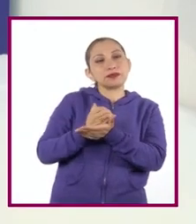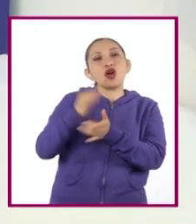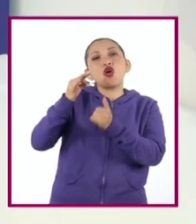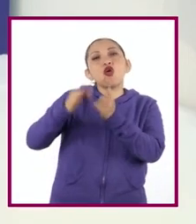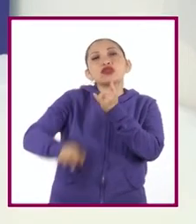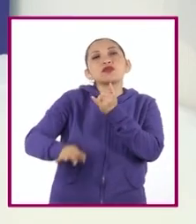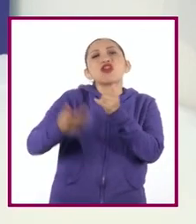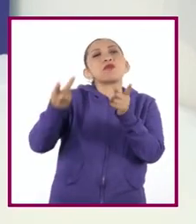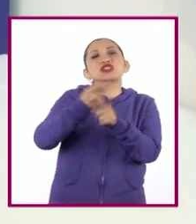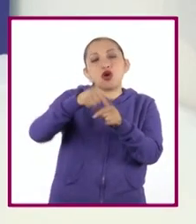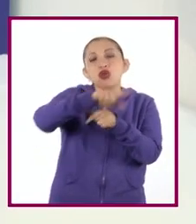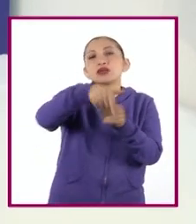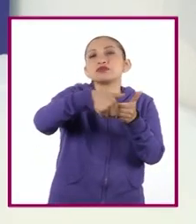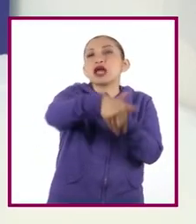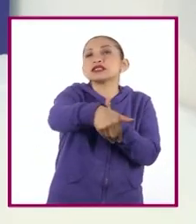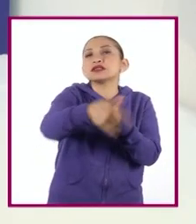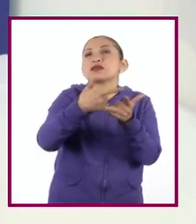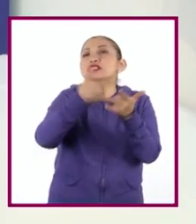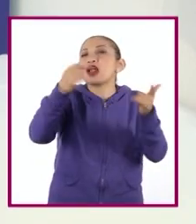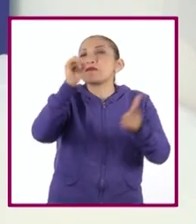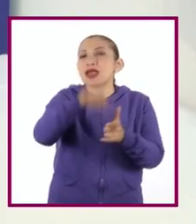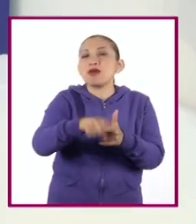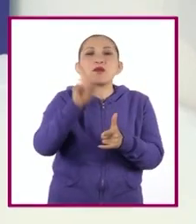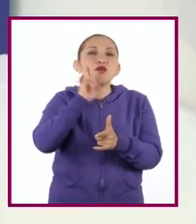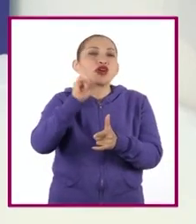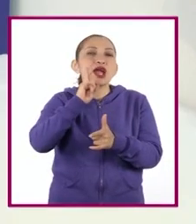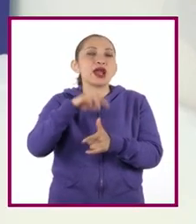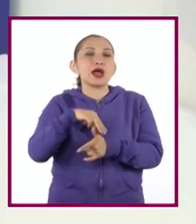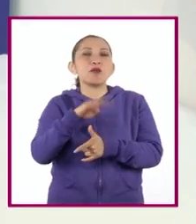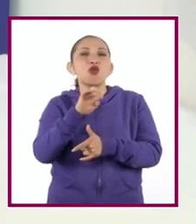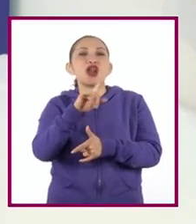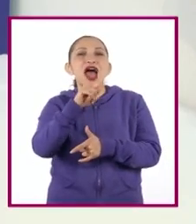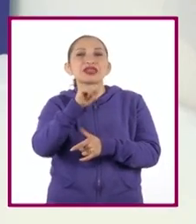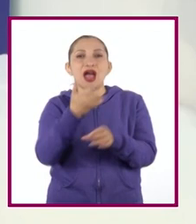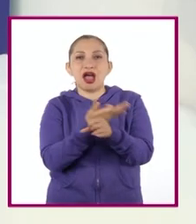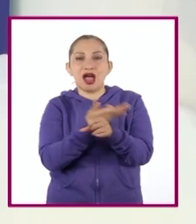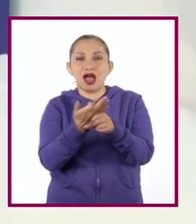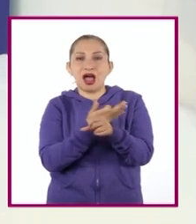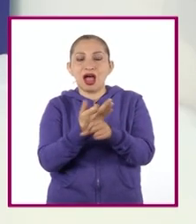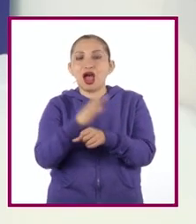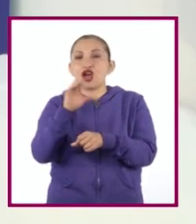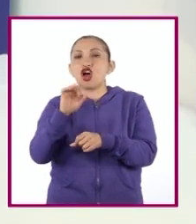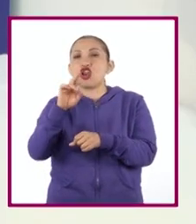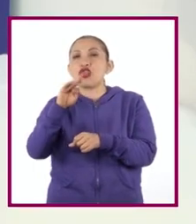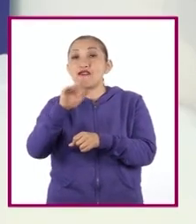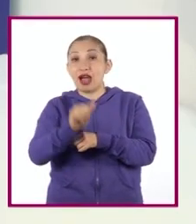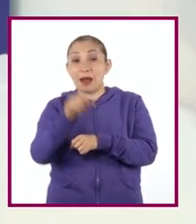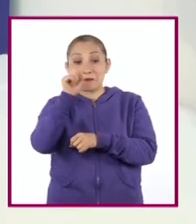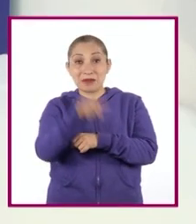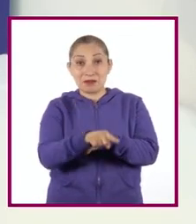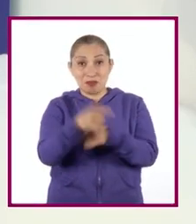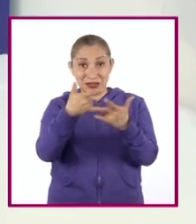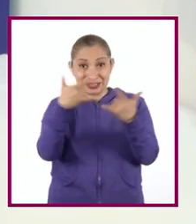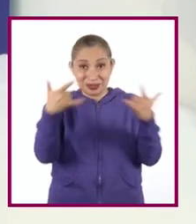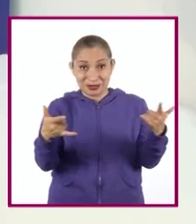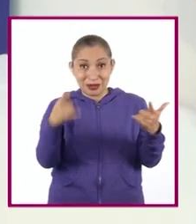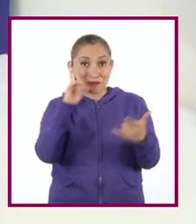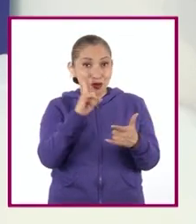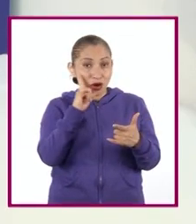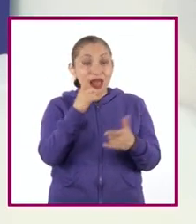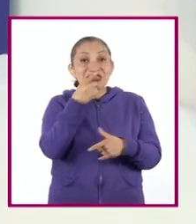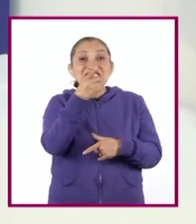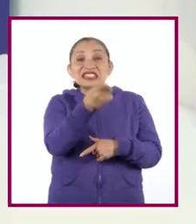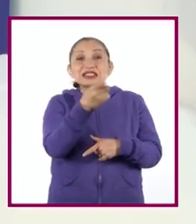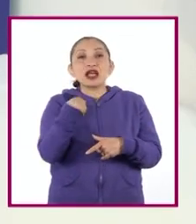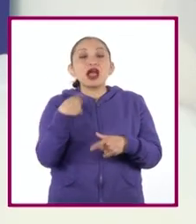final alternativo para la leyenda La Mulata de Córdoba. En la leyenda de La Mulata se